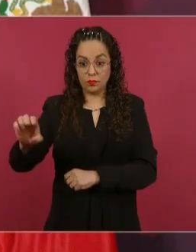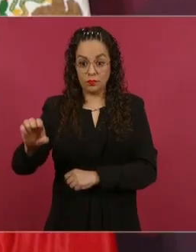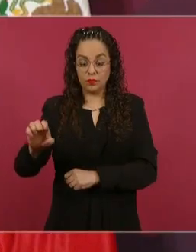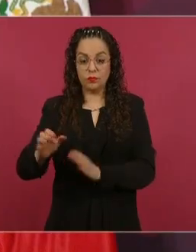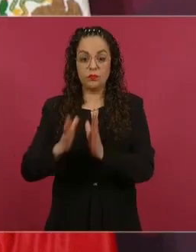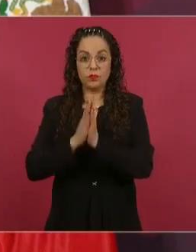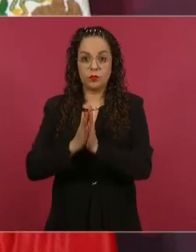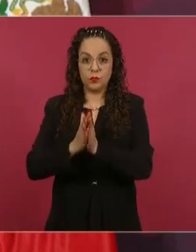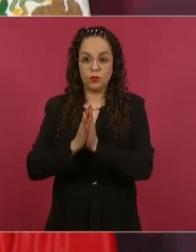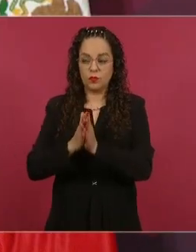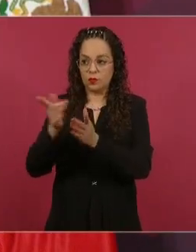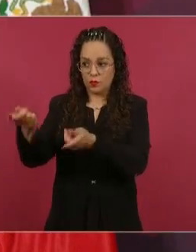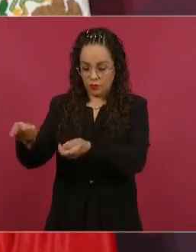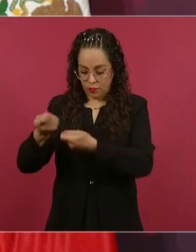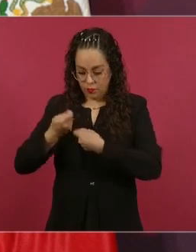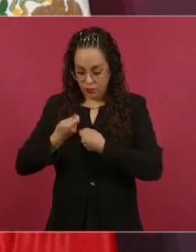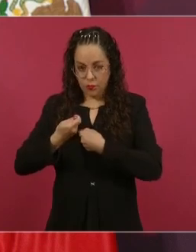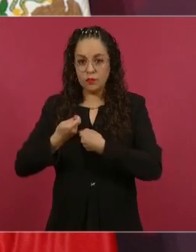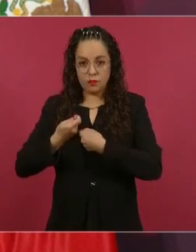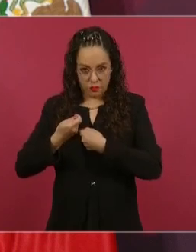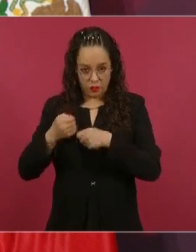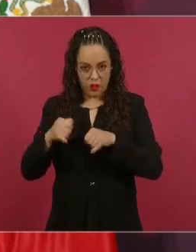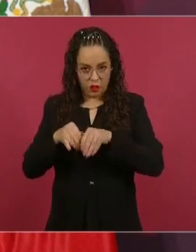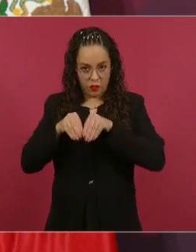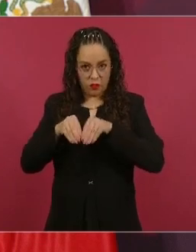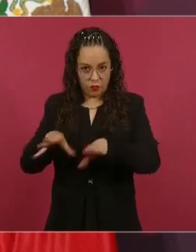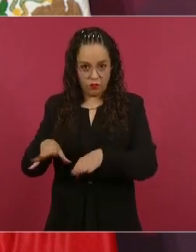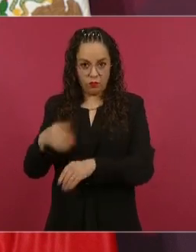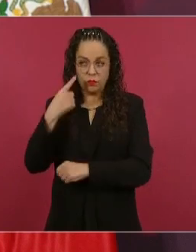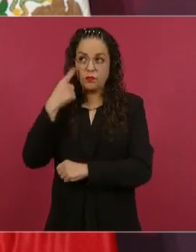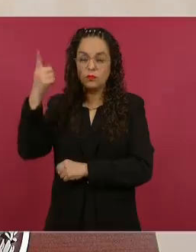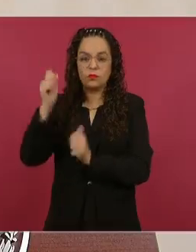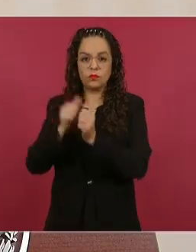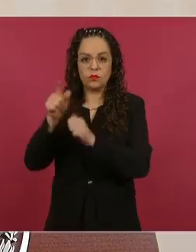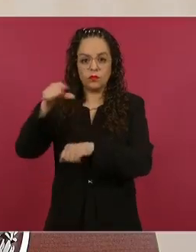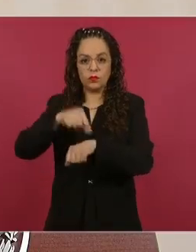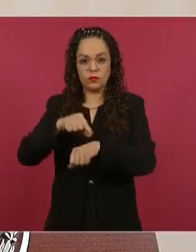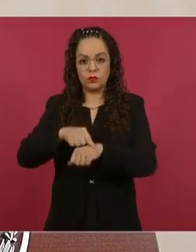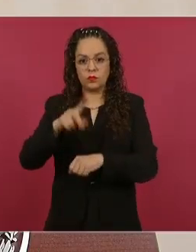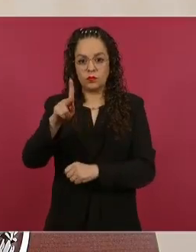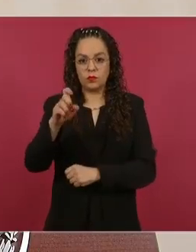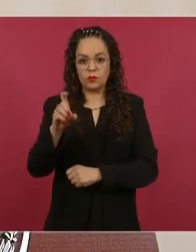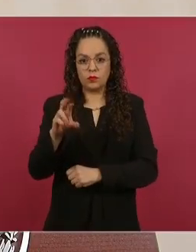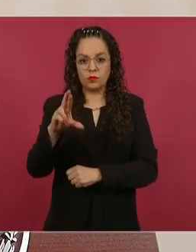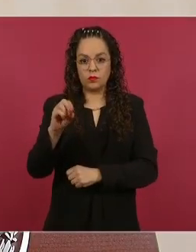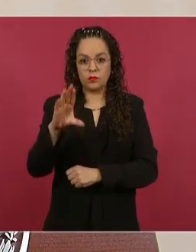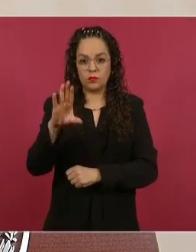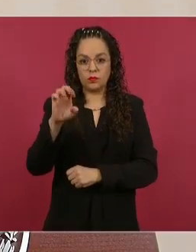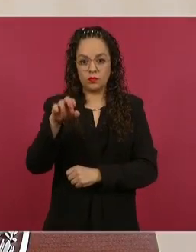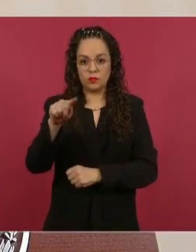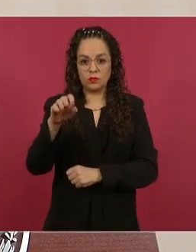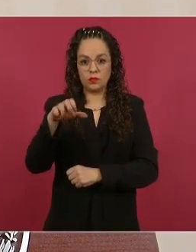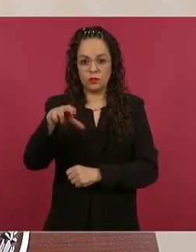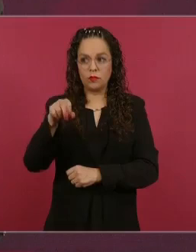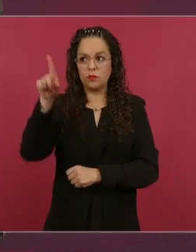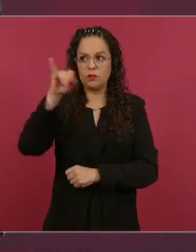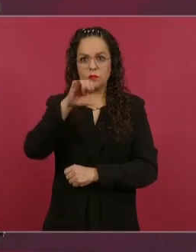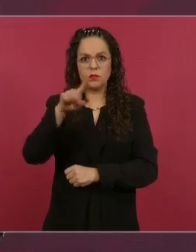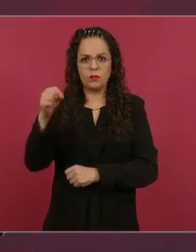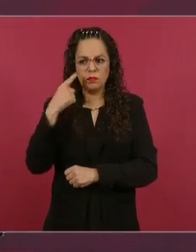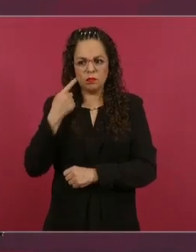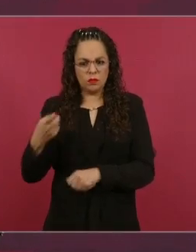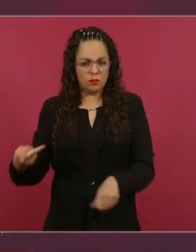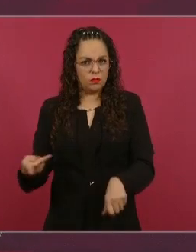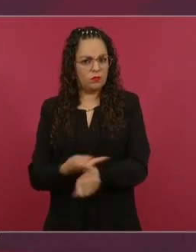la denuncia, lo vamos a ver con el doctor Pedro Centeno del ISSSTE para ver de qué se